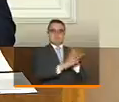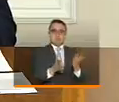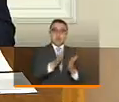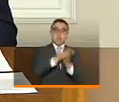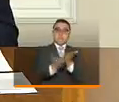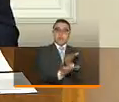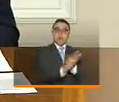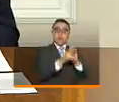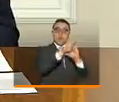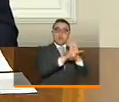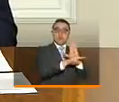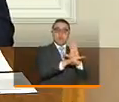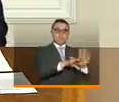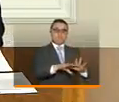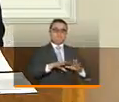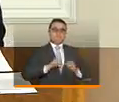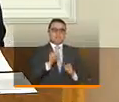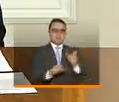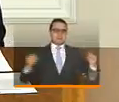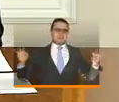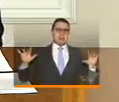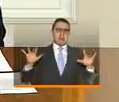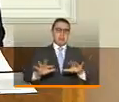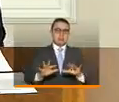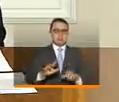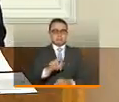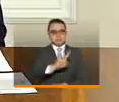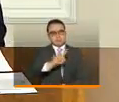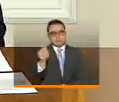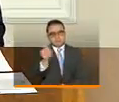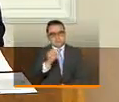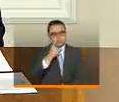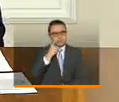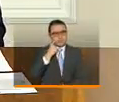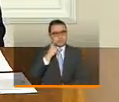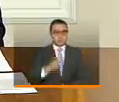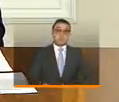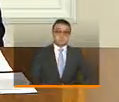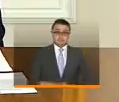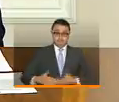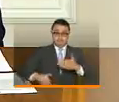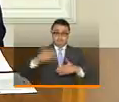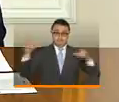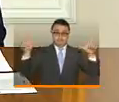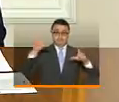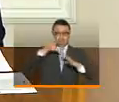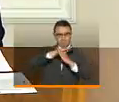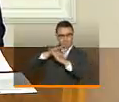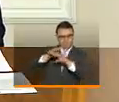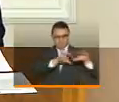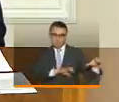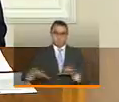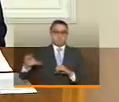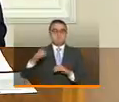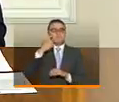los protocolos de bioseguridad y evitar las aglomeraciones. También quiero empezar nuestro espacio de prevención y